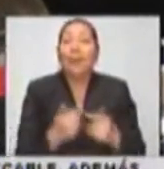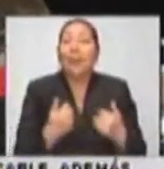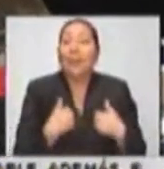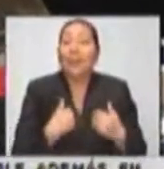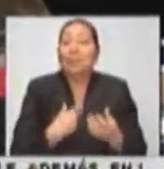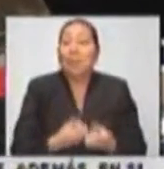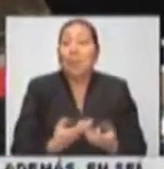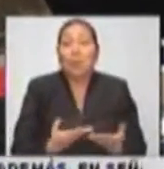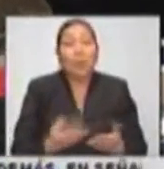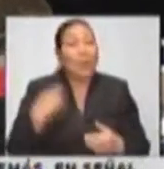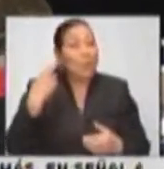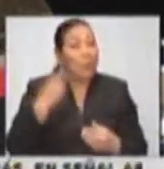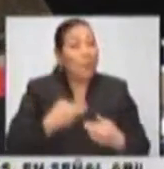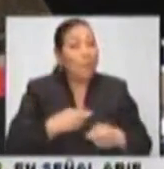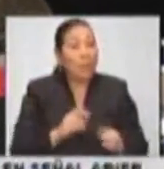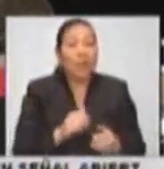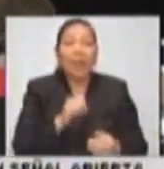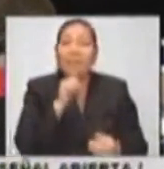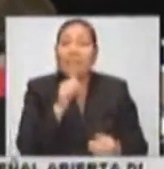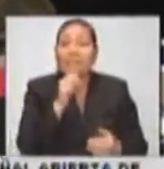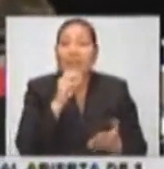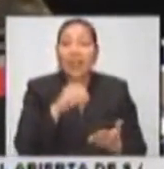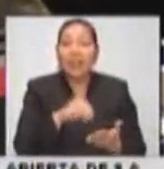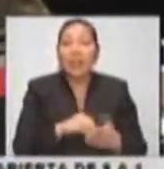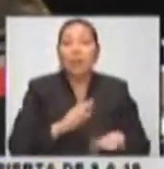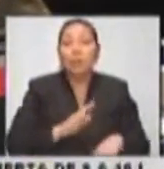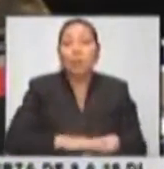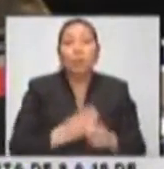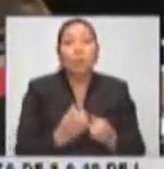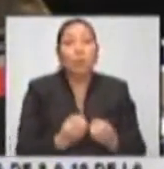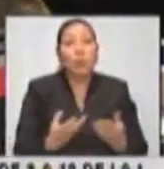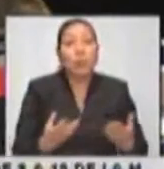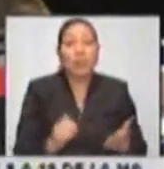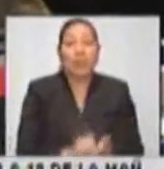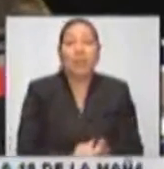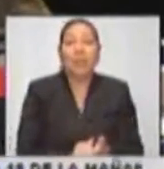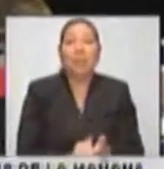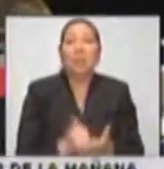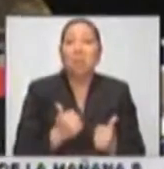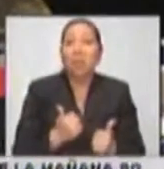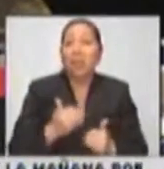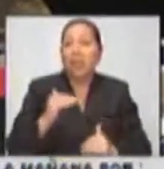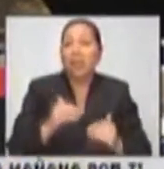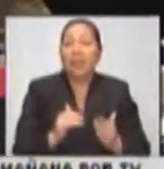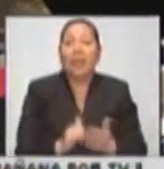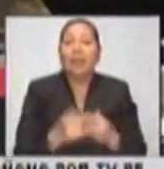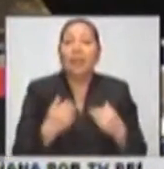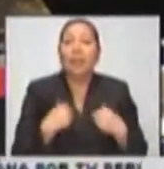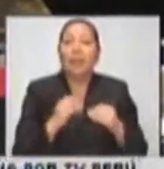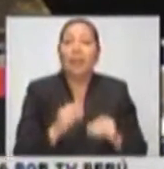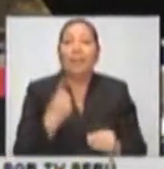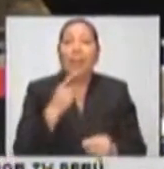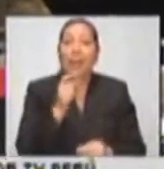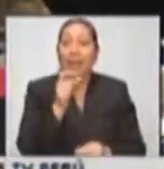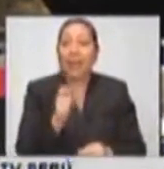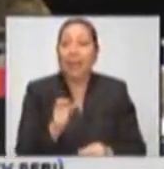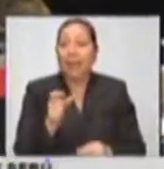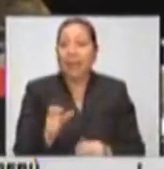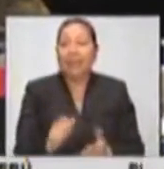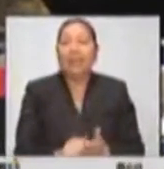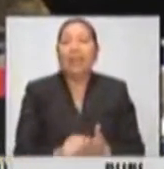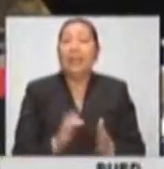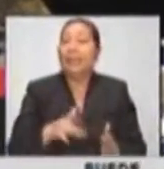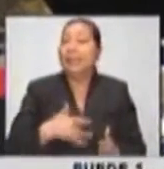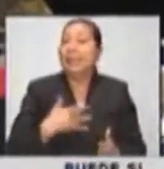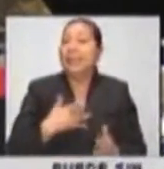tenemos tanto. Nuestras políticas públicas carecen muchas veces de buenos estándares de cumplimiento para que la gente en el territorio